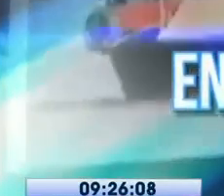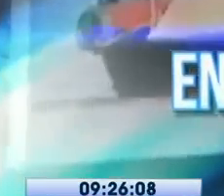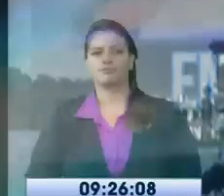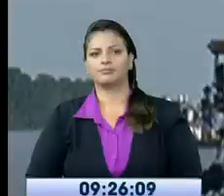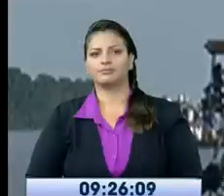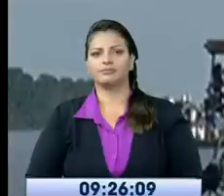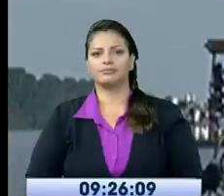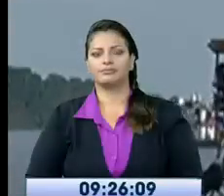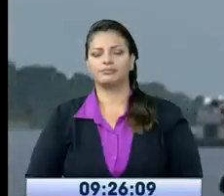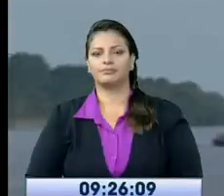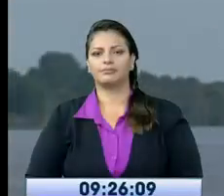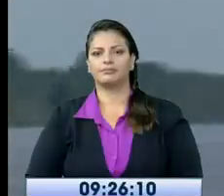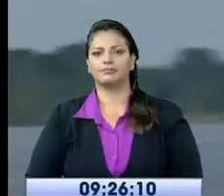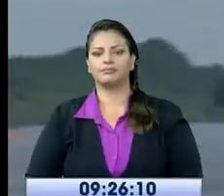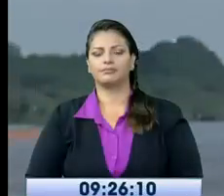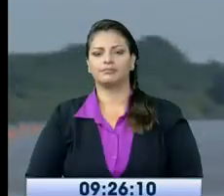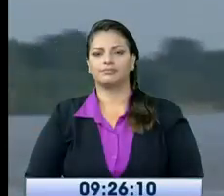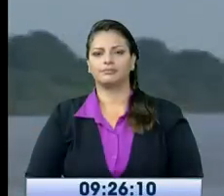paraíso de...